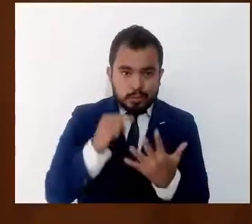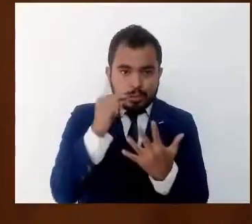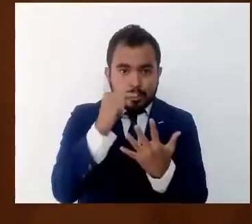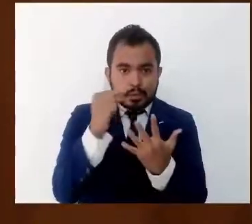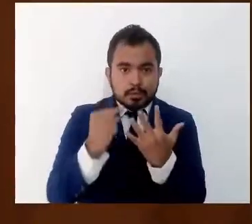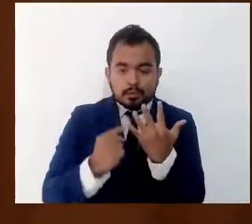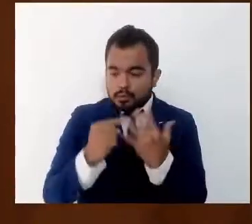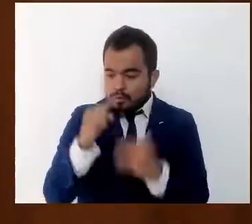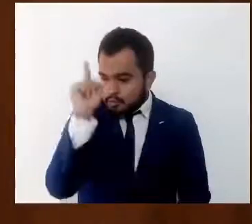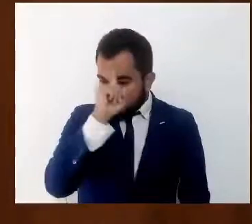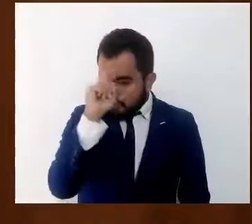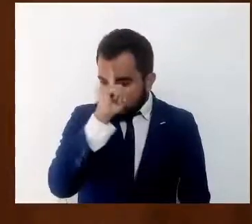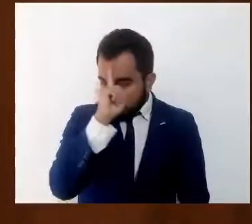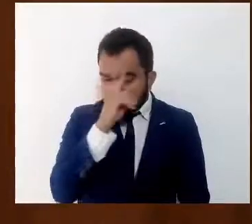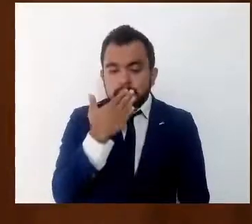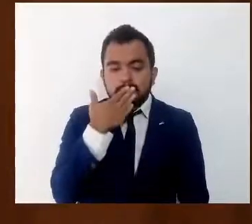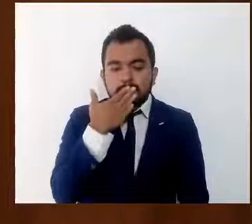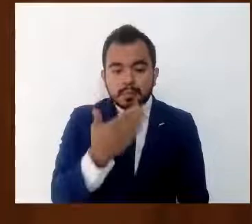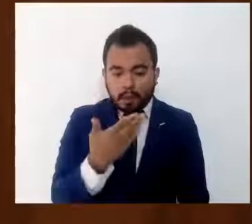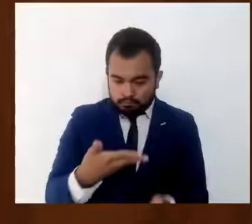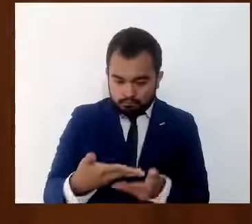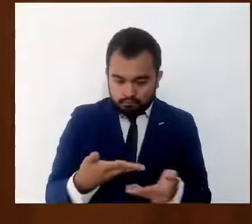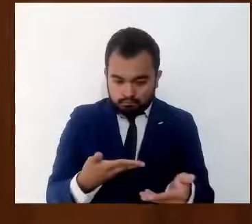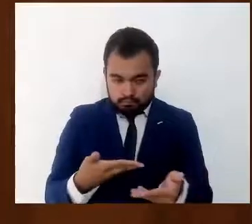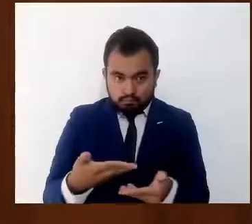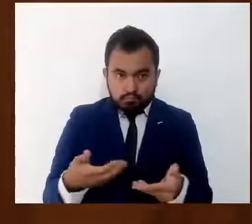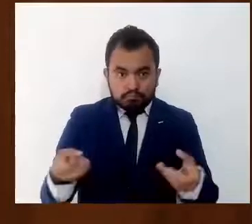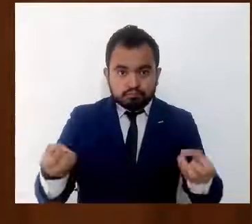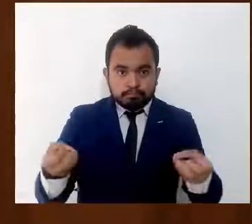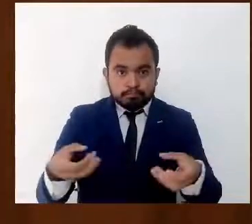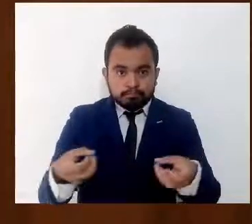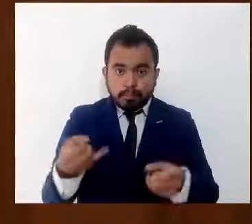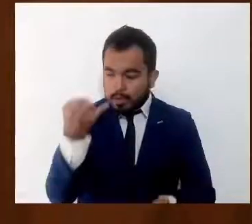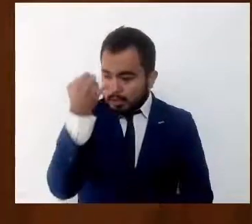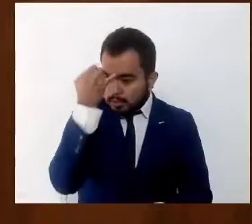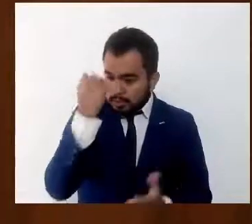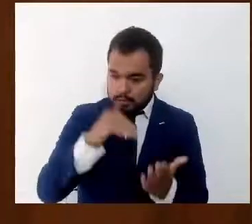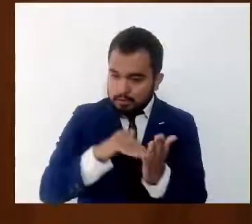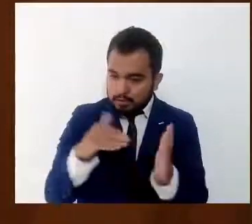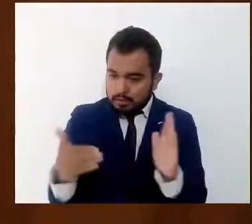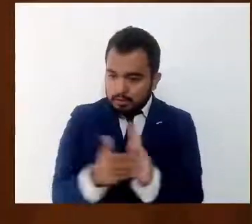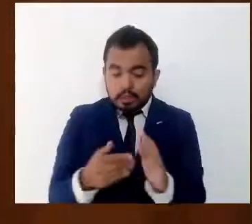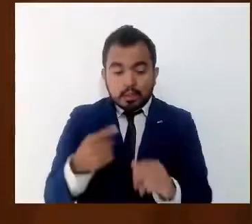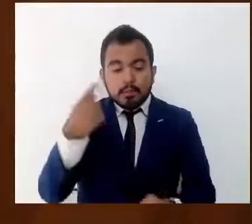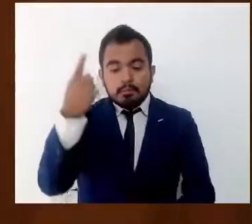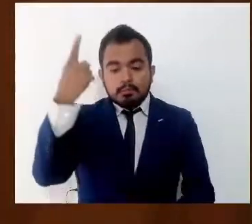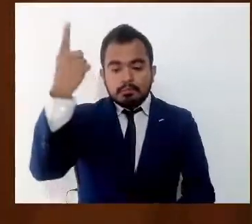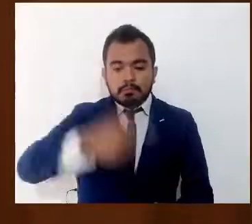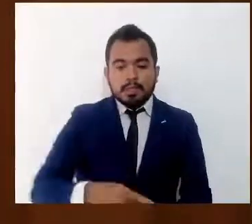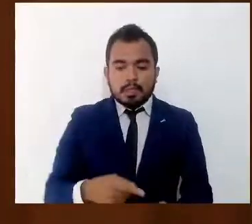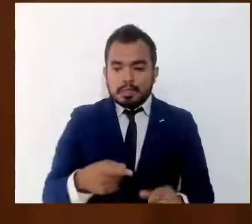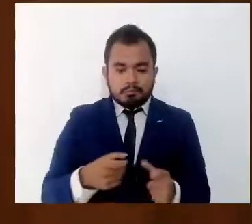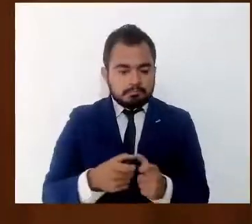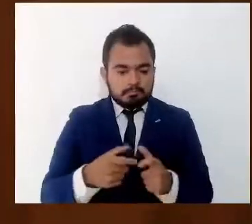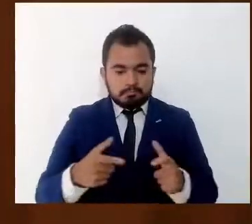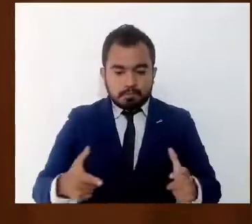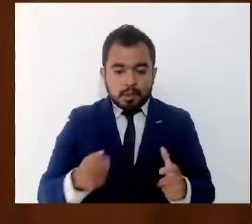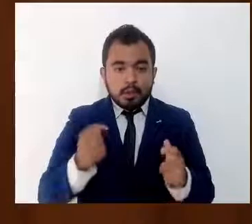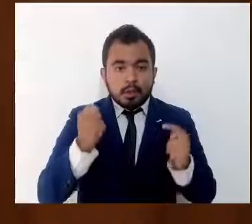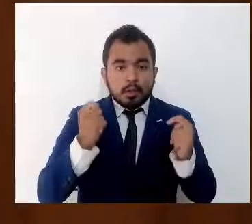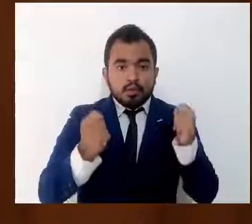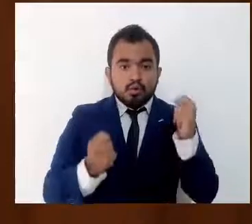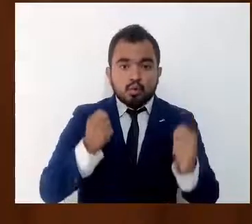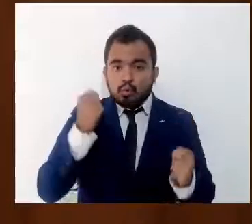que señale las necesidades más importantes para poder crecer en el ámbito turístico. Sexto,